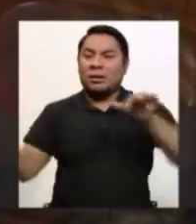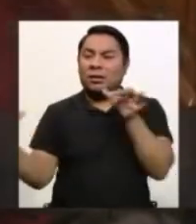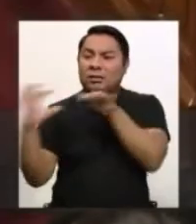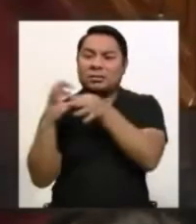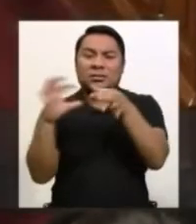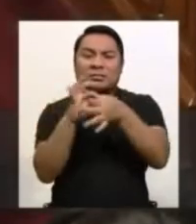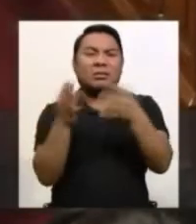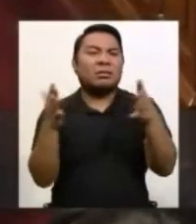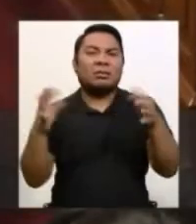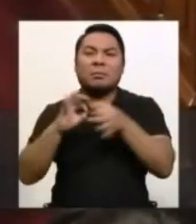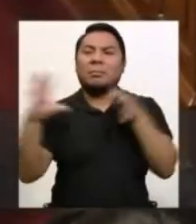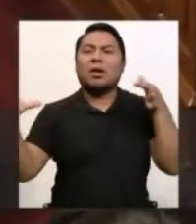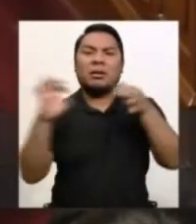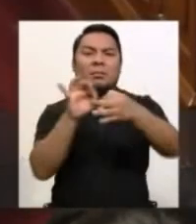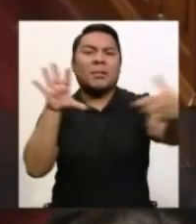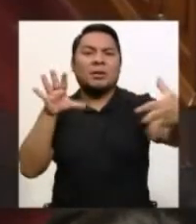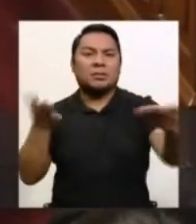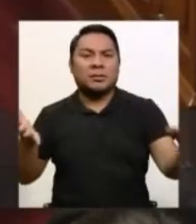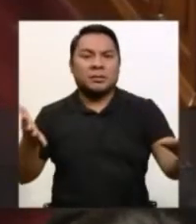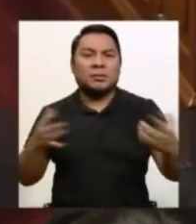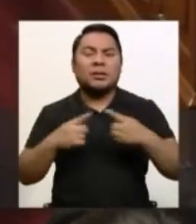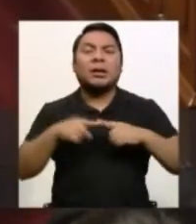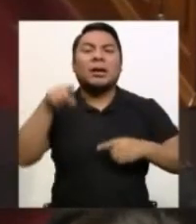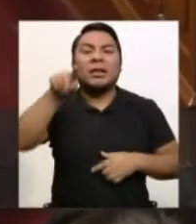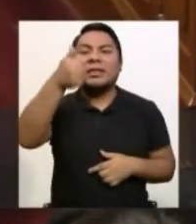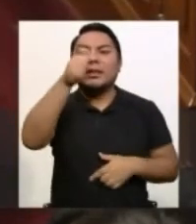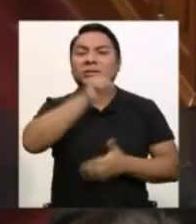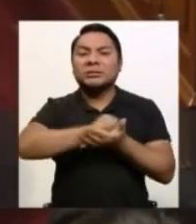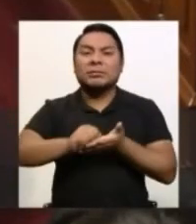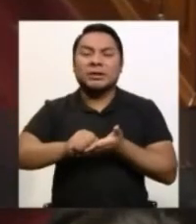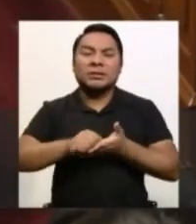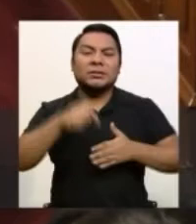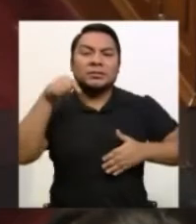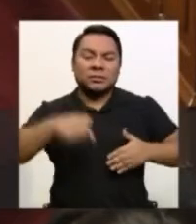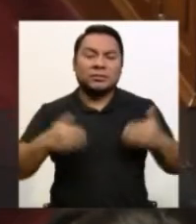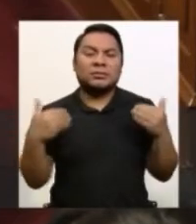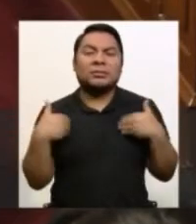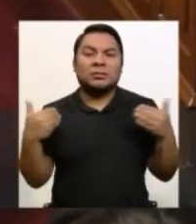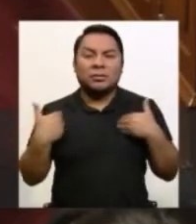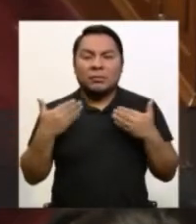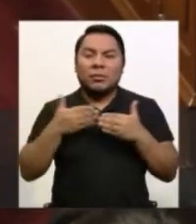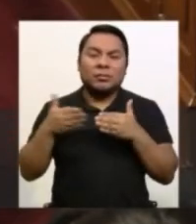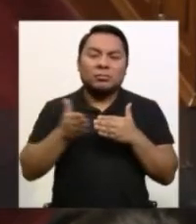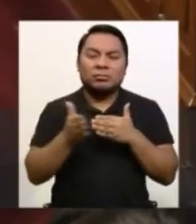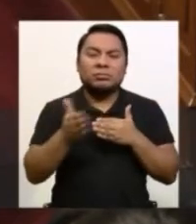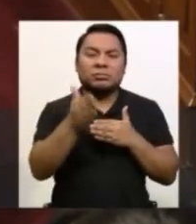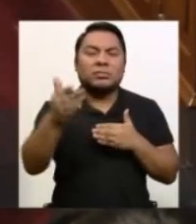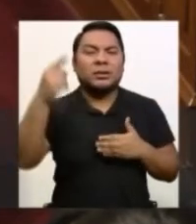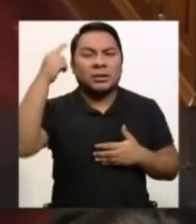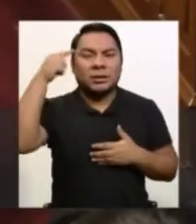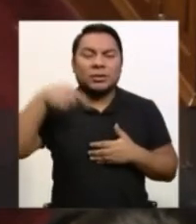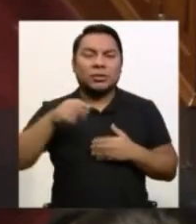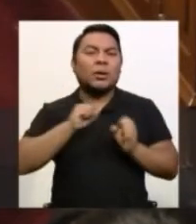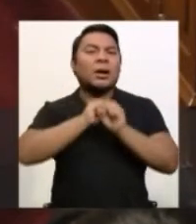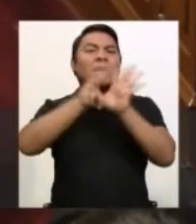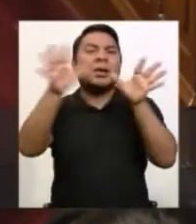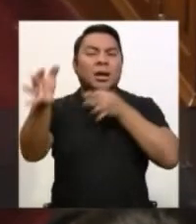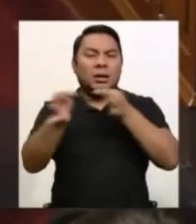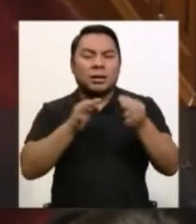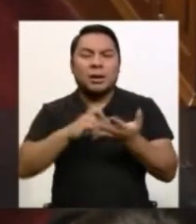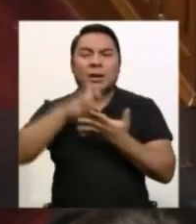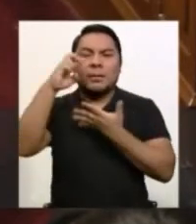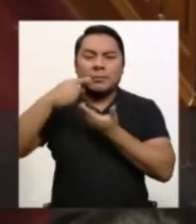existe. Y en 10 meses lo que tenemos es luz al final del túnel, una estrategia clara,